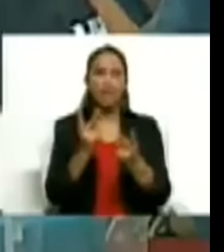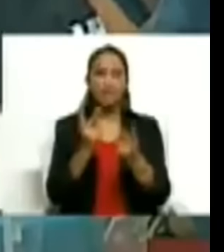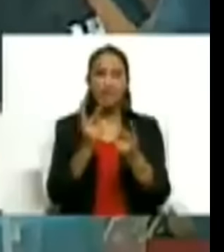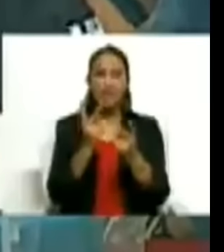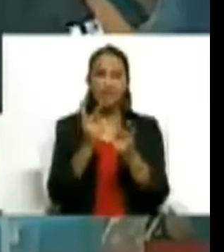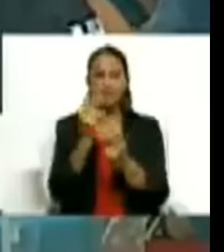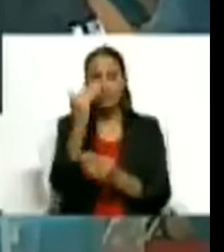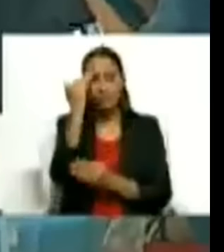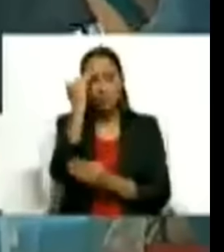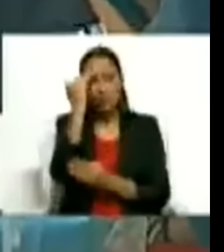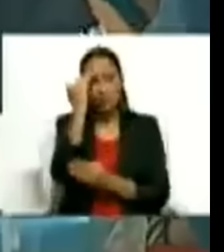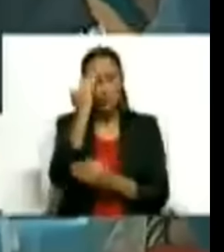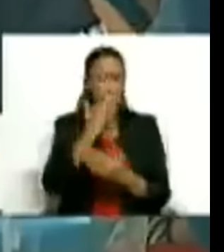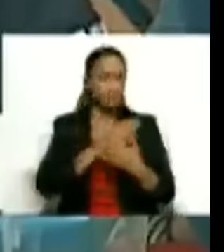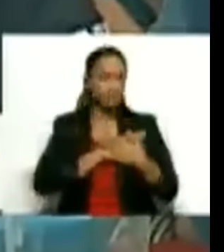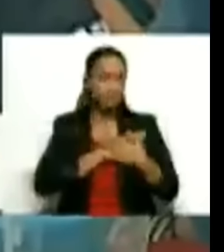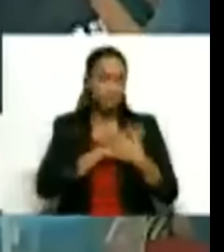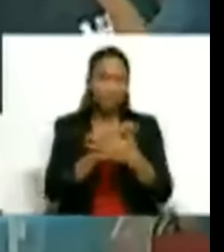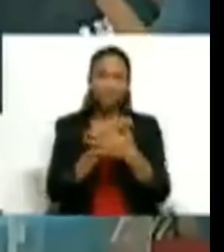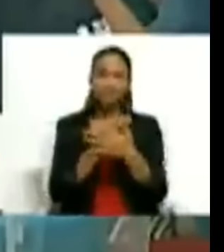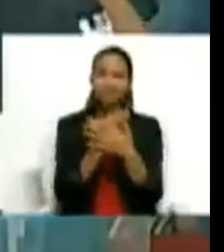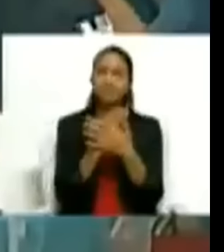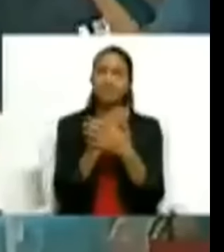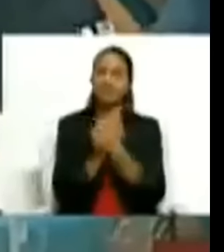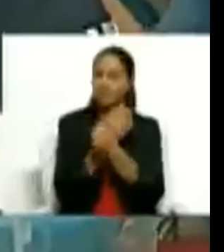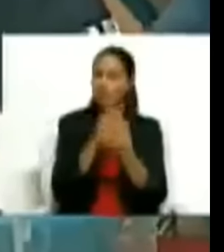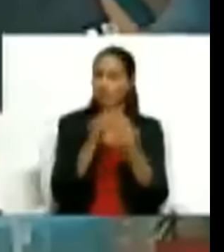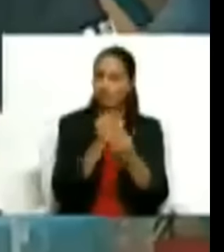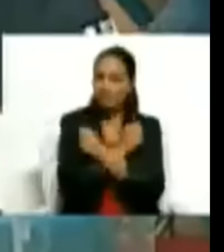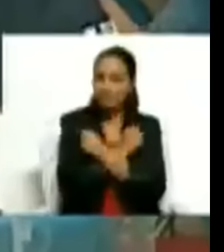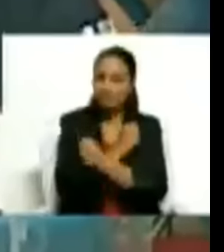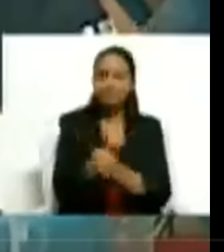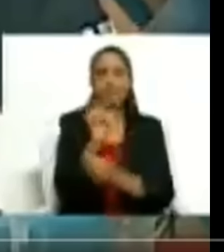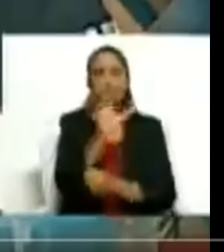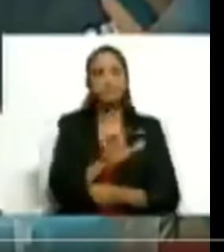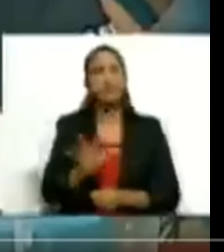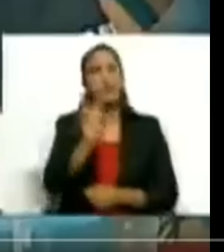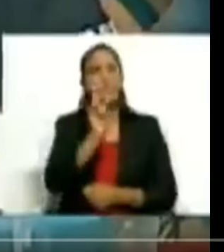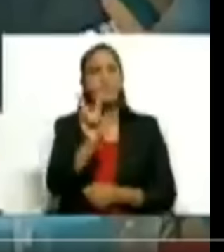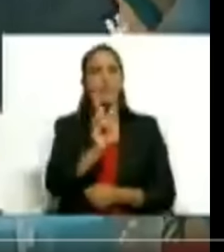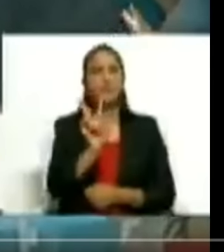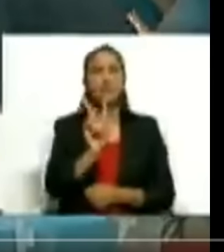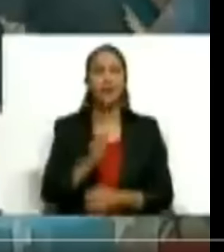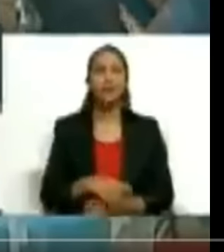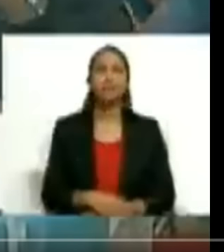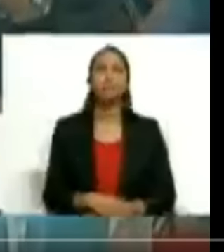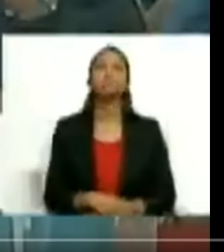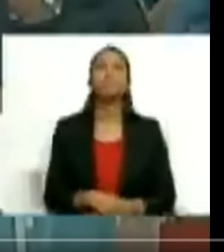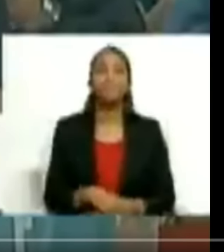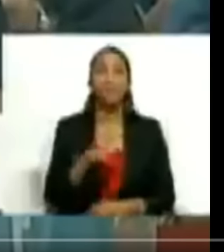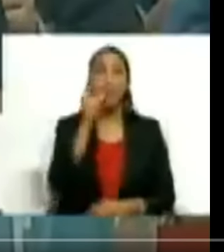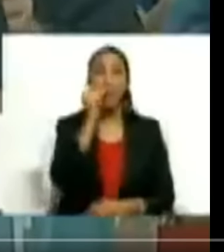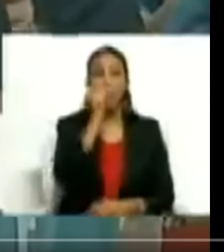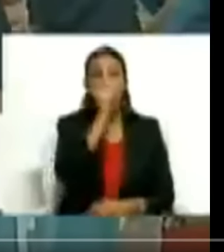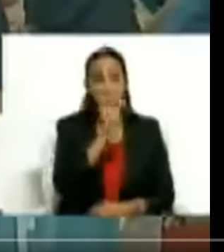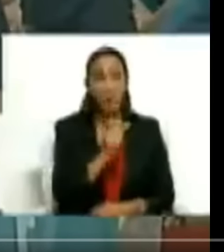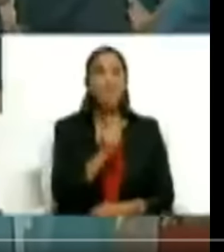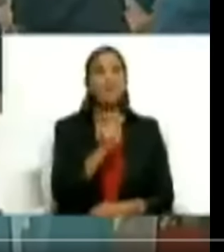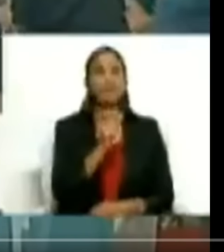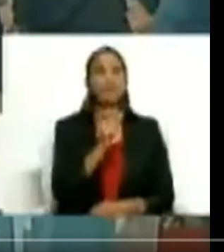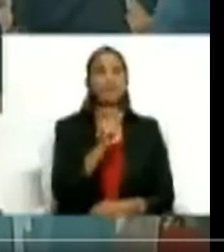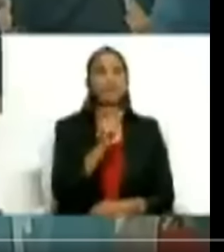más profundo amor, su patria Venezuela. Y sobre todo, a un hombre con una infinita humanidad, soñador de un mundo